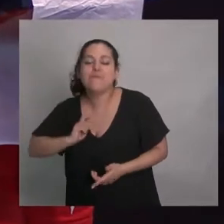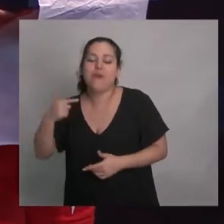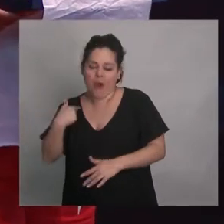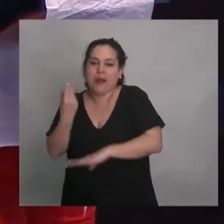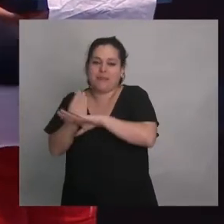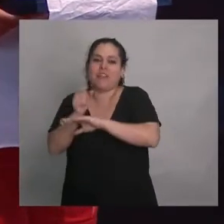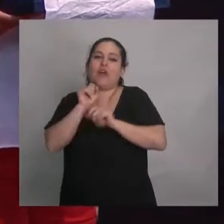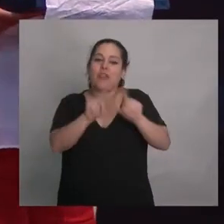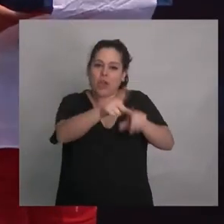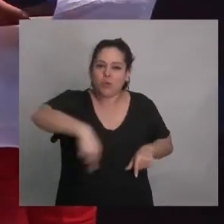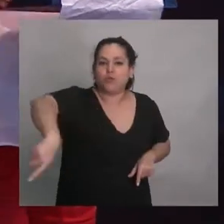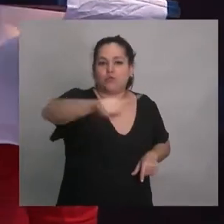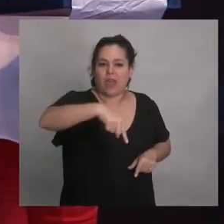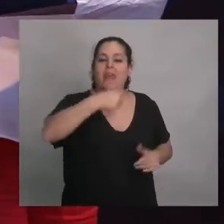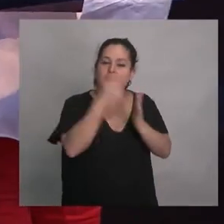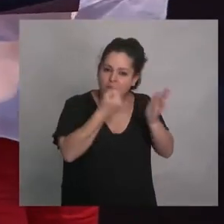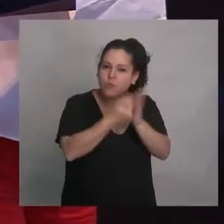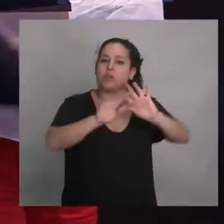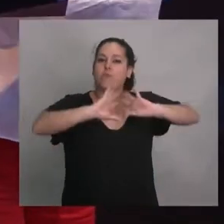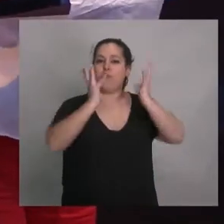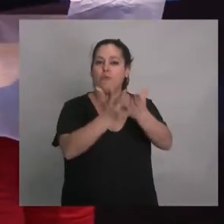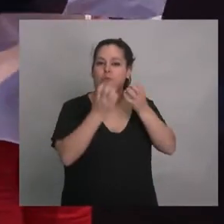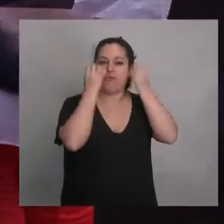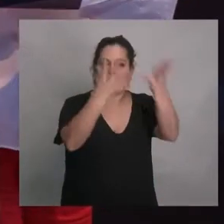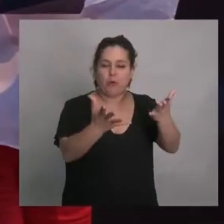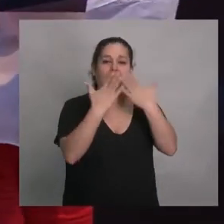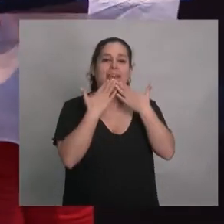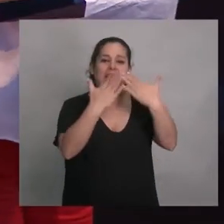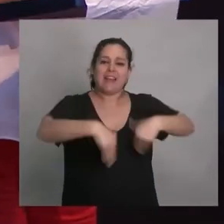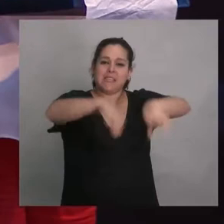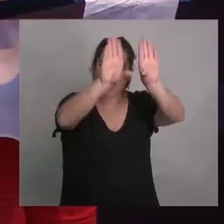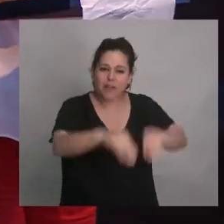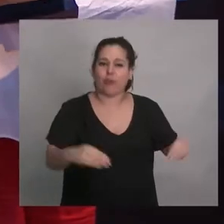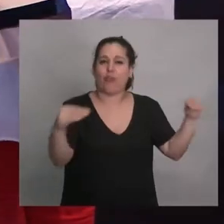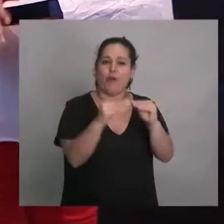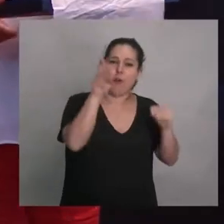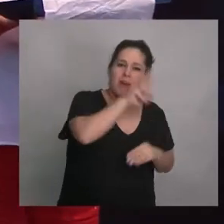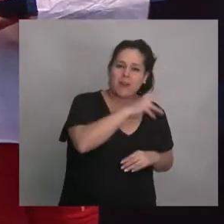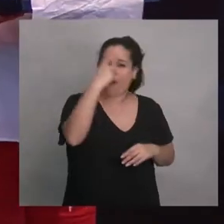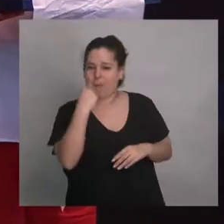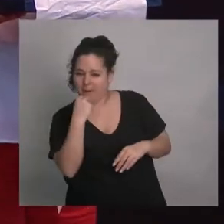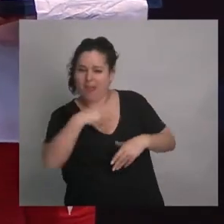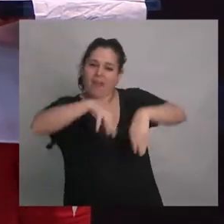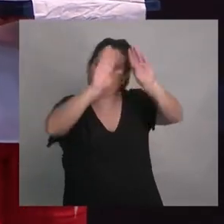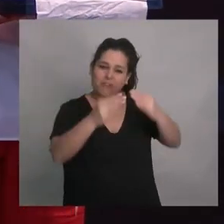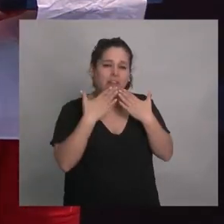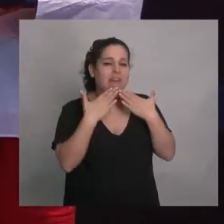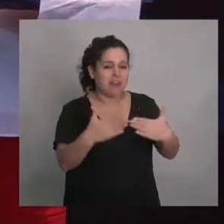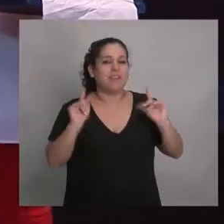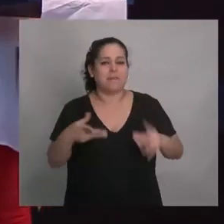que luchan por un mundo mejor gracias a todos los compañeros y compañeras de